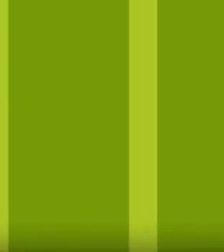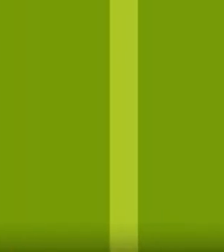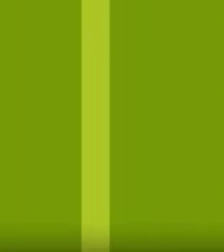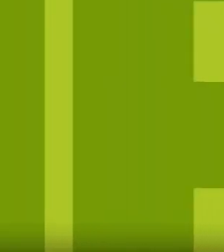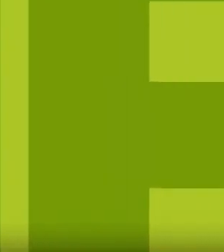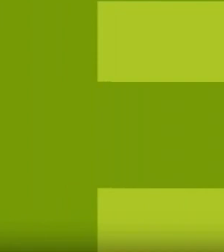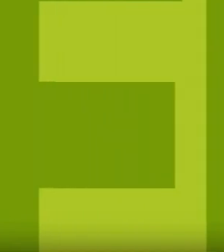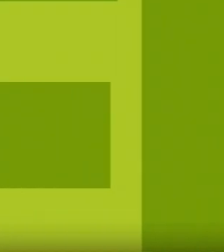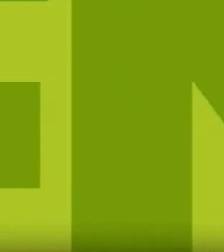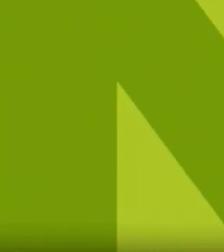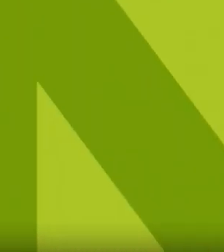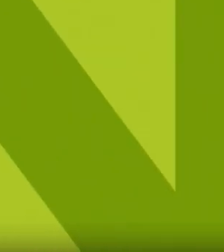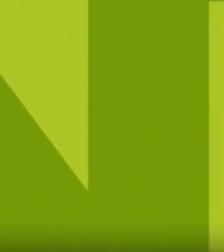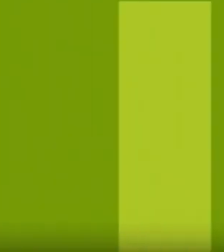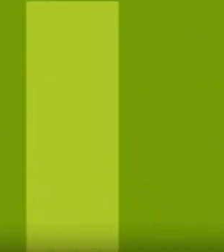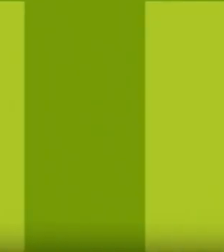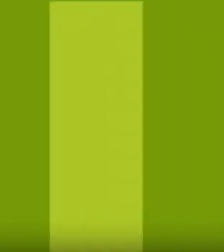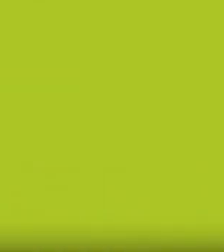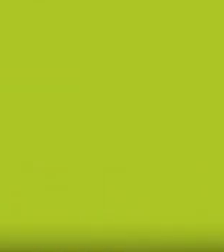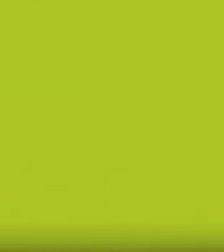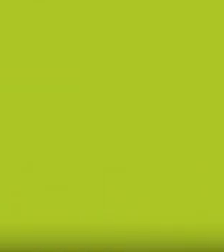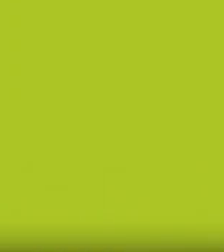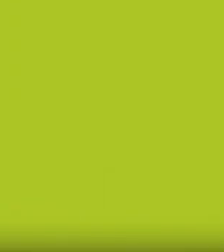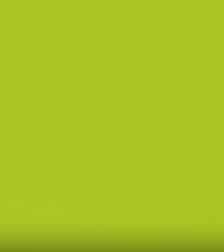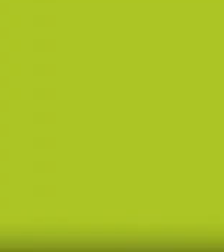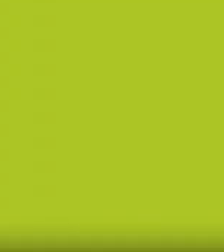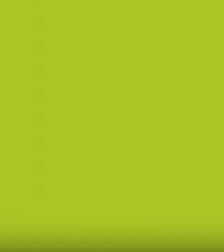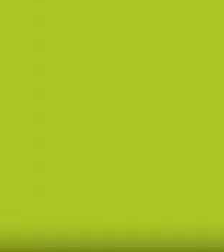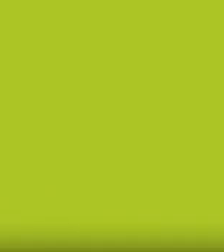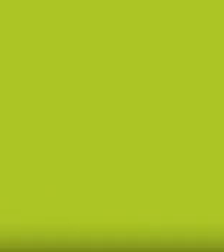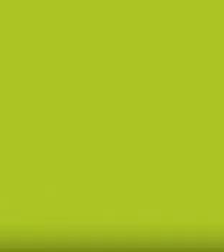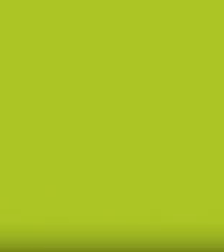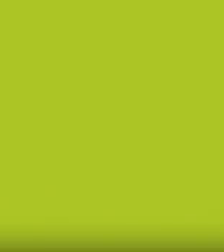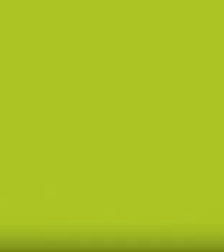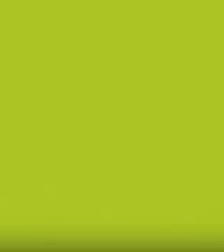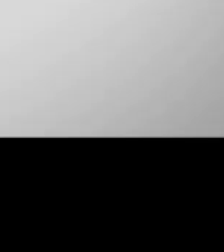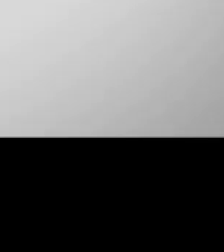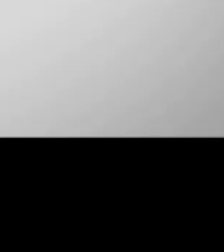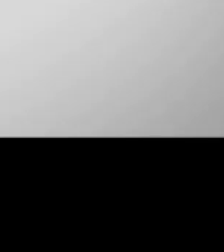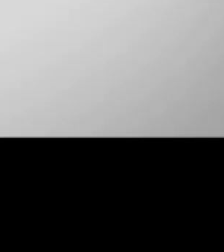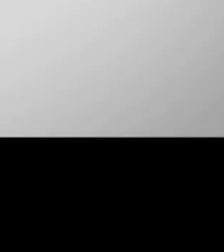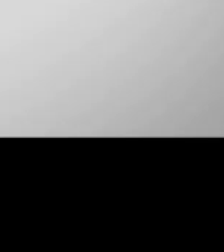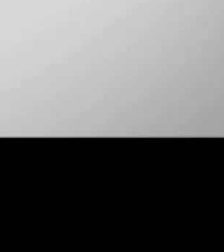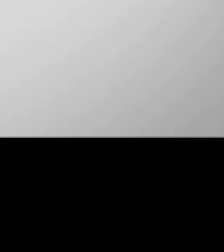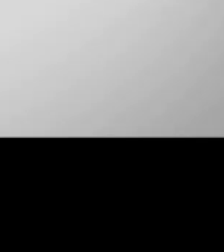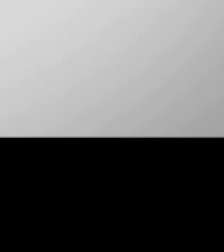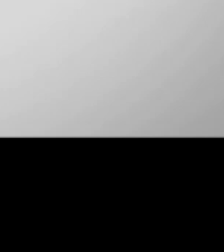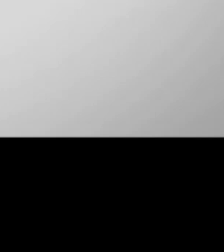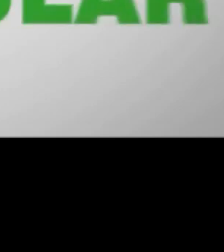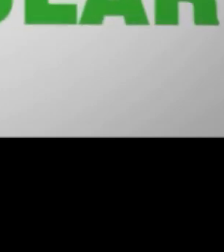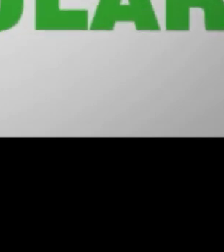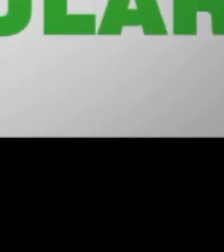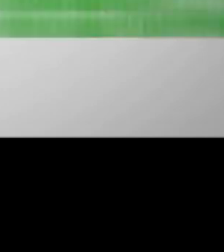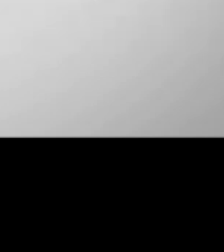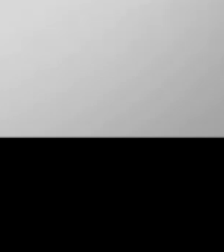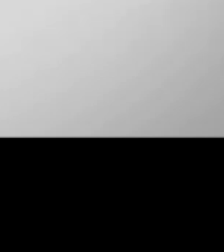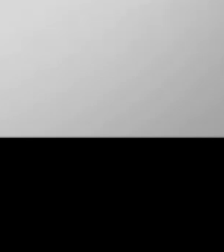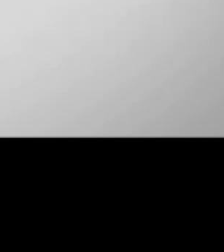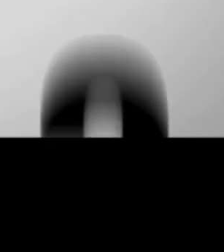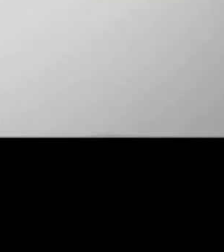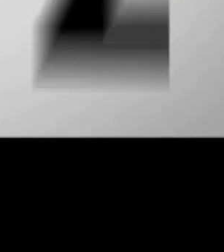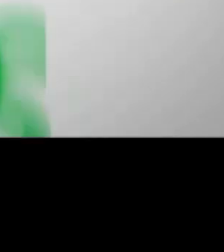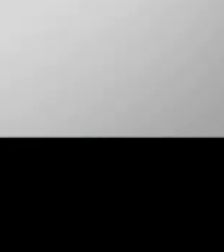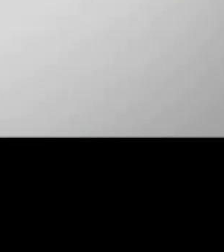Estás viendo Oriente Noticias. Si usted se encuentra en mora con el pago del impuesto vehicular